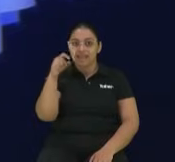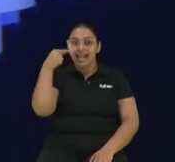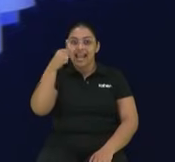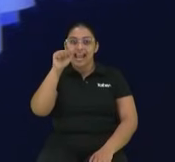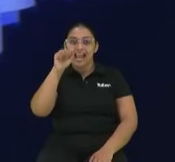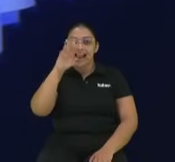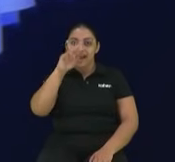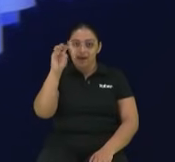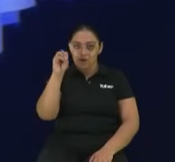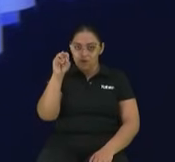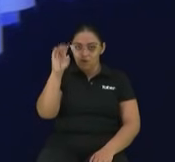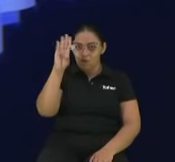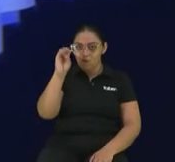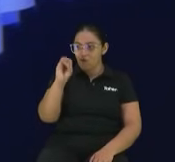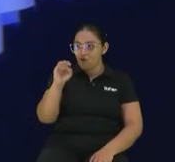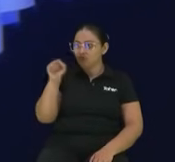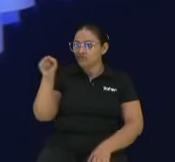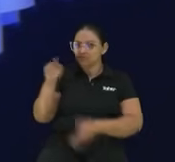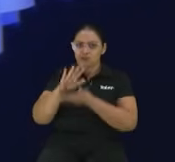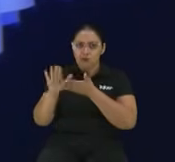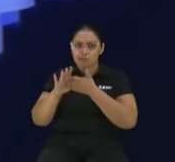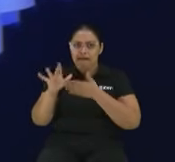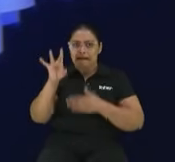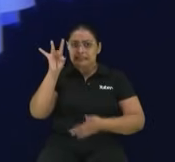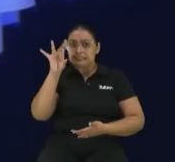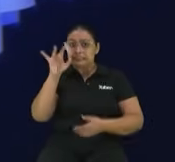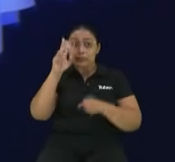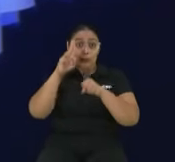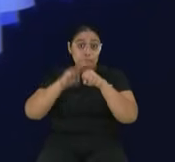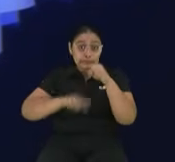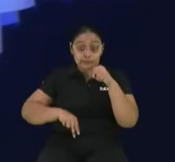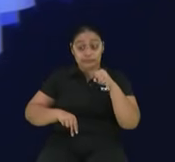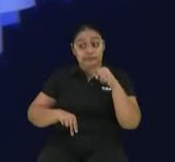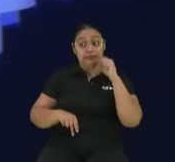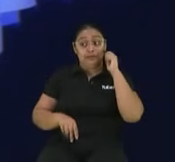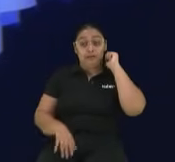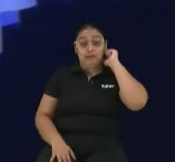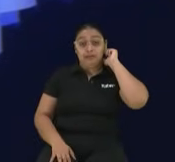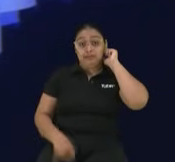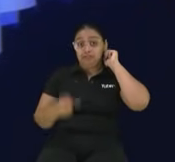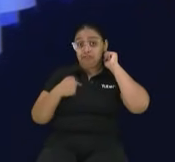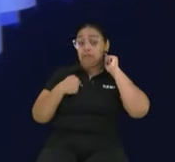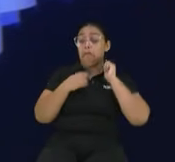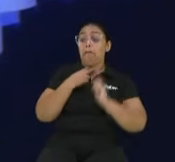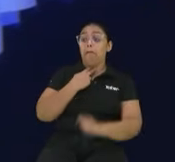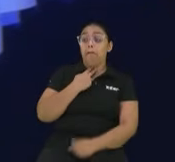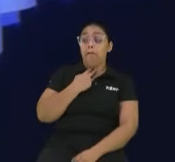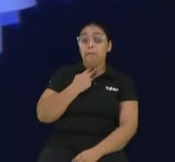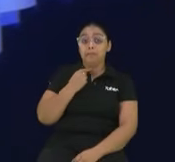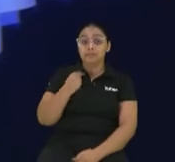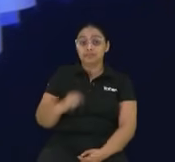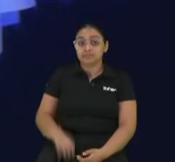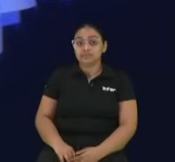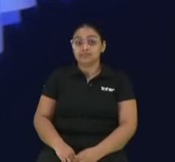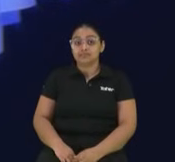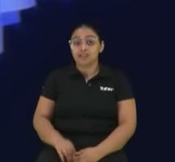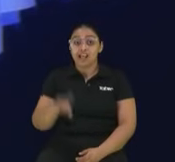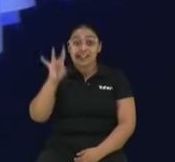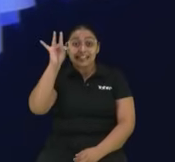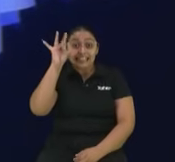tacitas Yo creo que es de gato fíjese pero usted sa de Y de dónde van a cargar robo en Houston niño